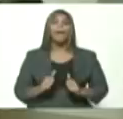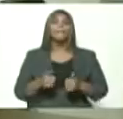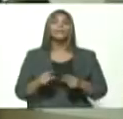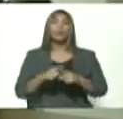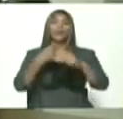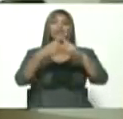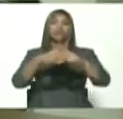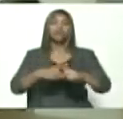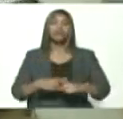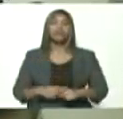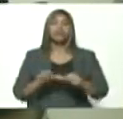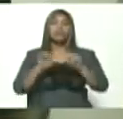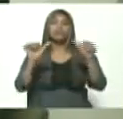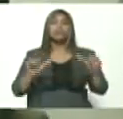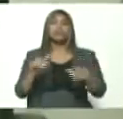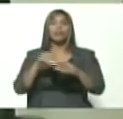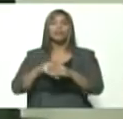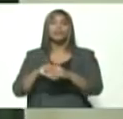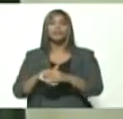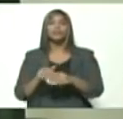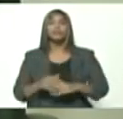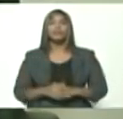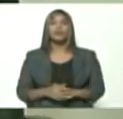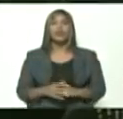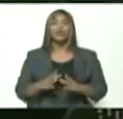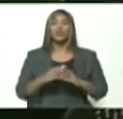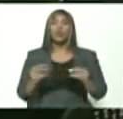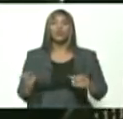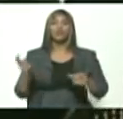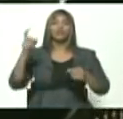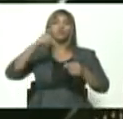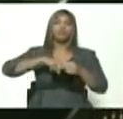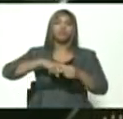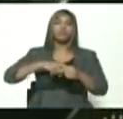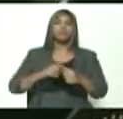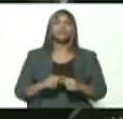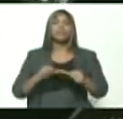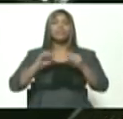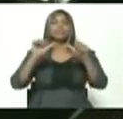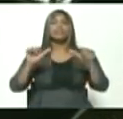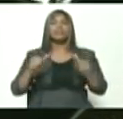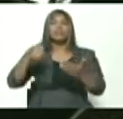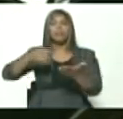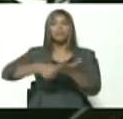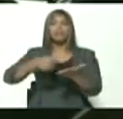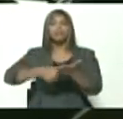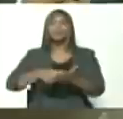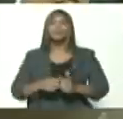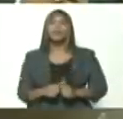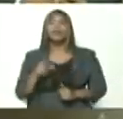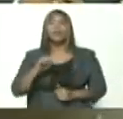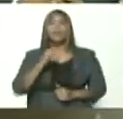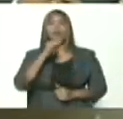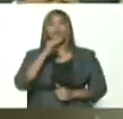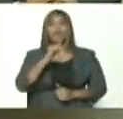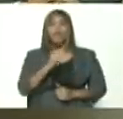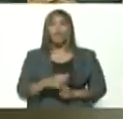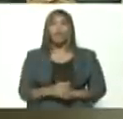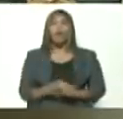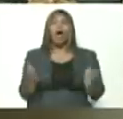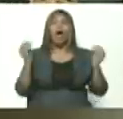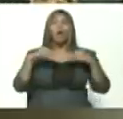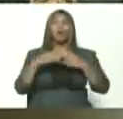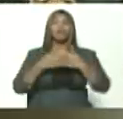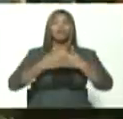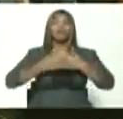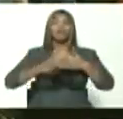auditoría amplia al sistema electoral y al sistema de votación, incluyendo también el sistema biométrico. Además ha dicho que han acordado abrir